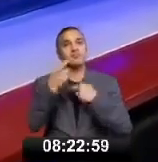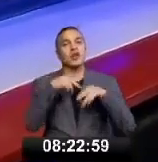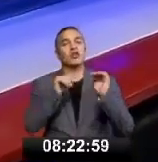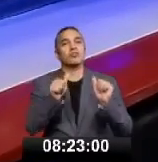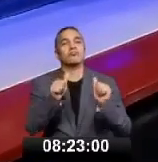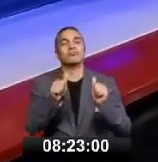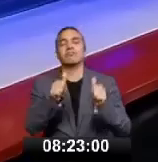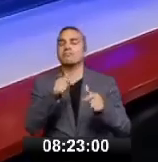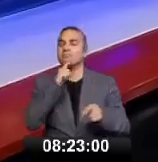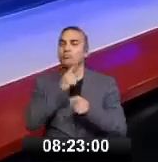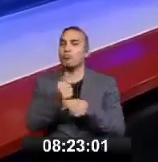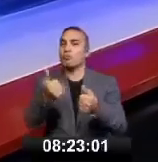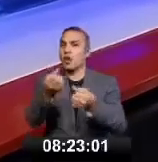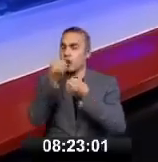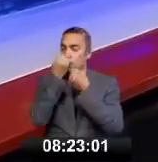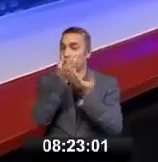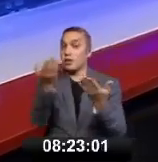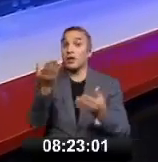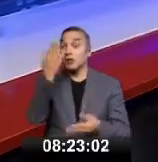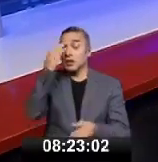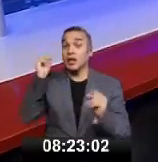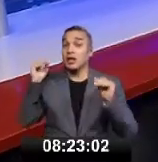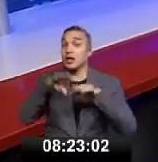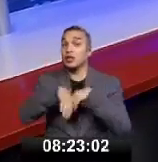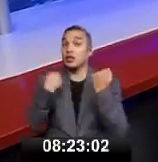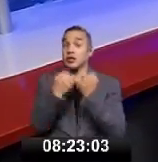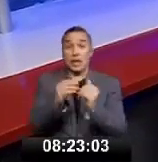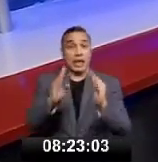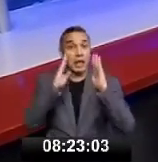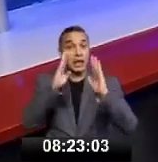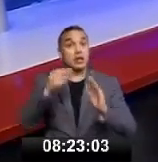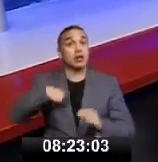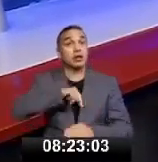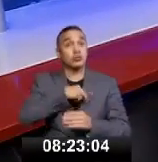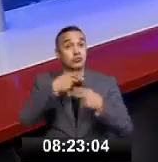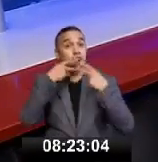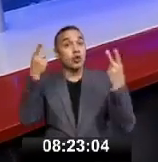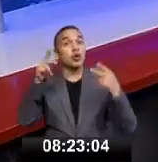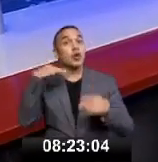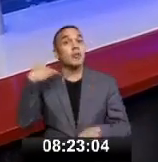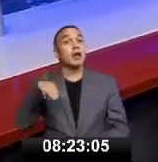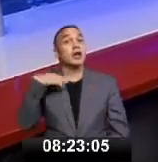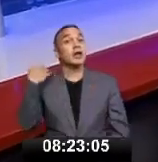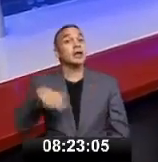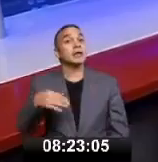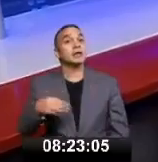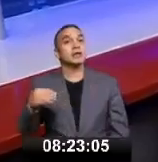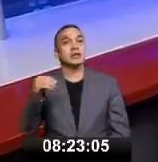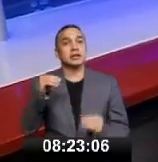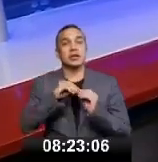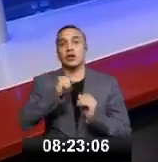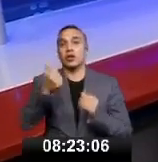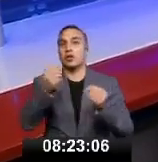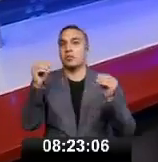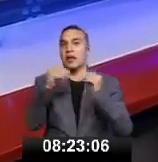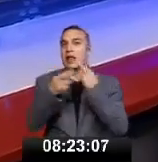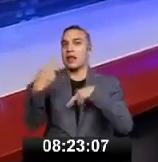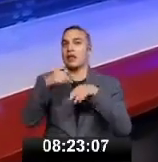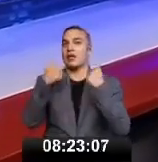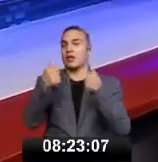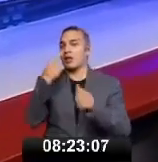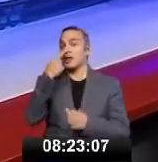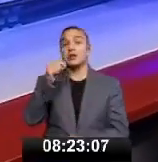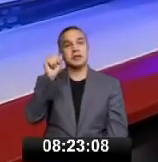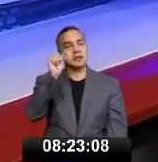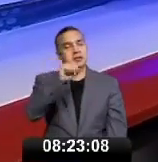adelante. Excelente información. Ya saben, redes sociales pendientes y atentos a nuestro siguiente reportaje del miércoles. Saskia tiene otros emprendimientos muy